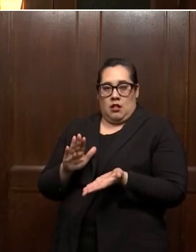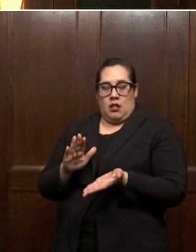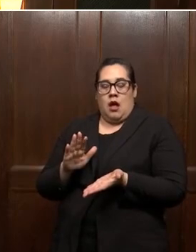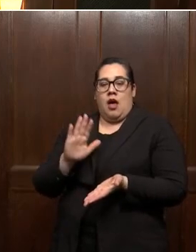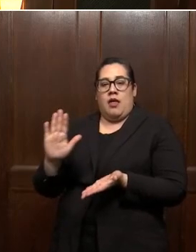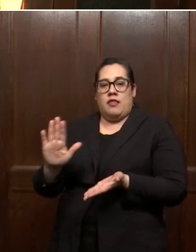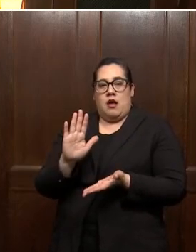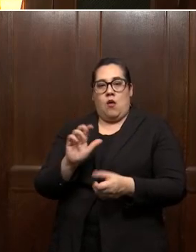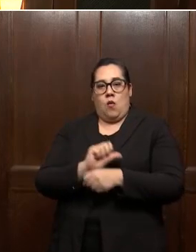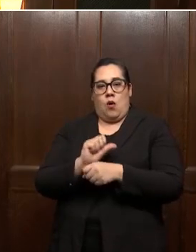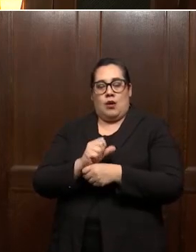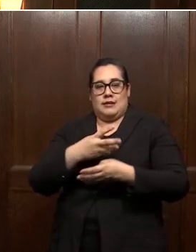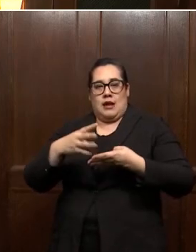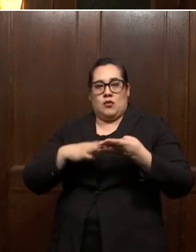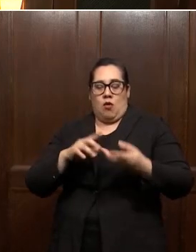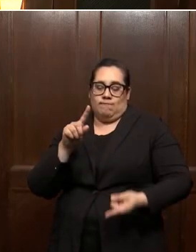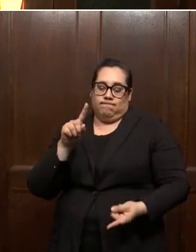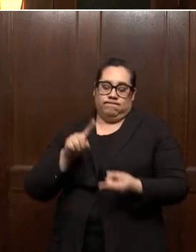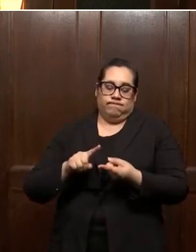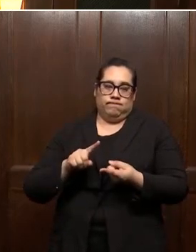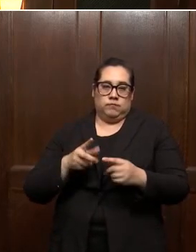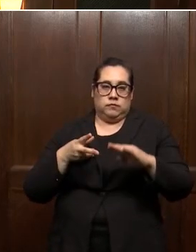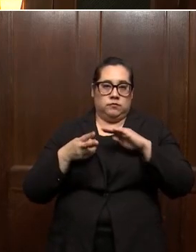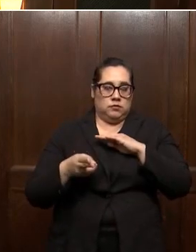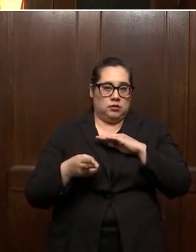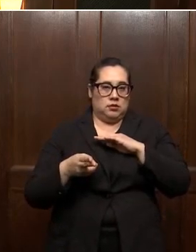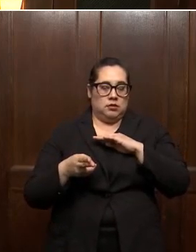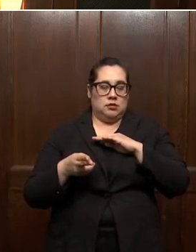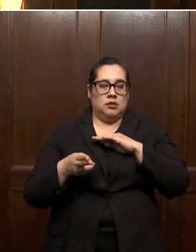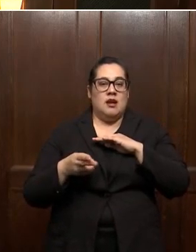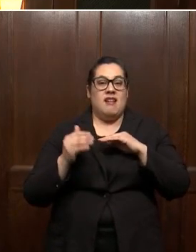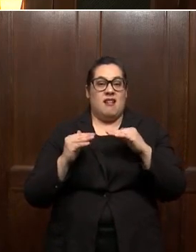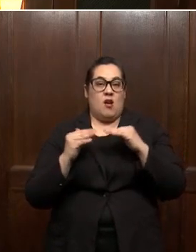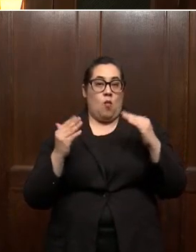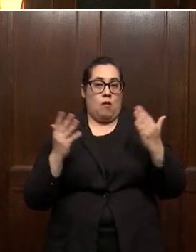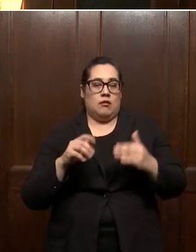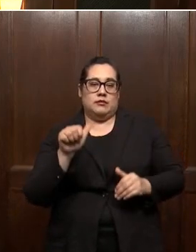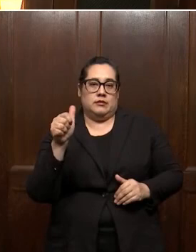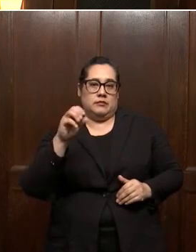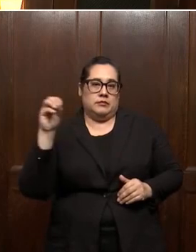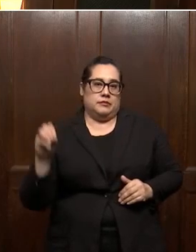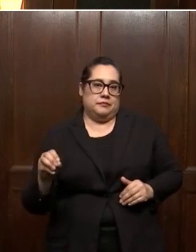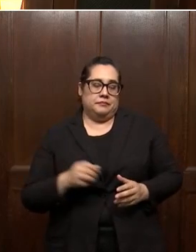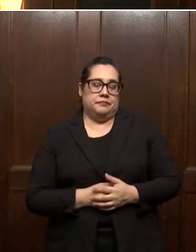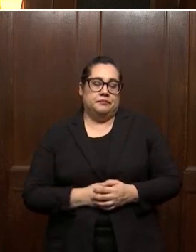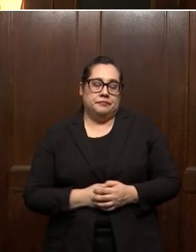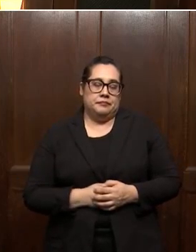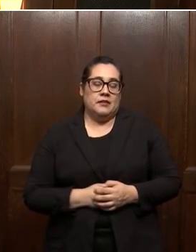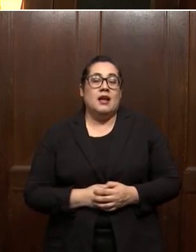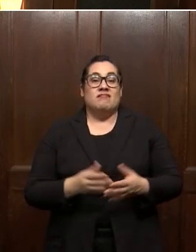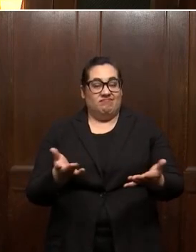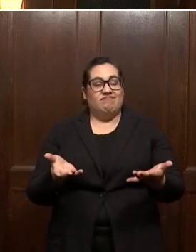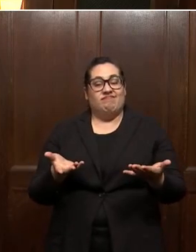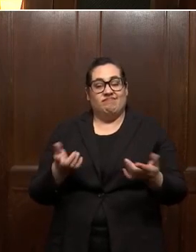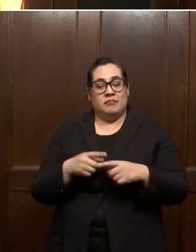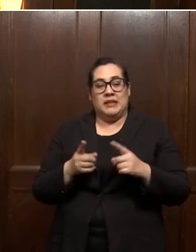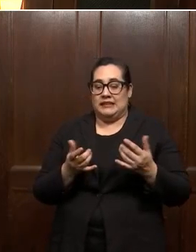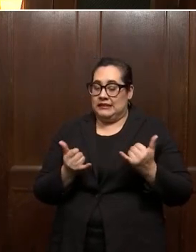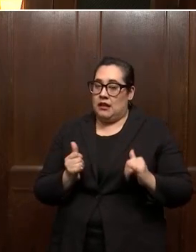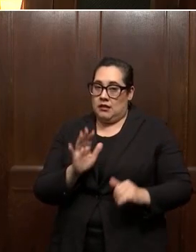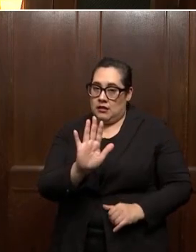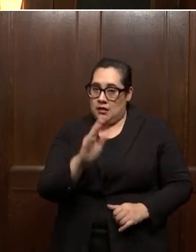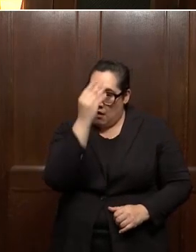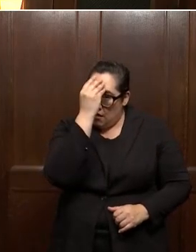horario de trabajo reducido con un corte salarial de 10%. Sin embargo, les